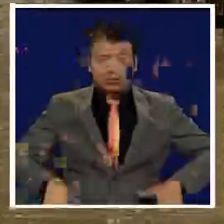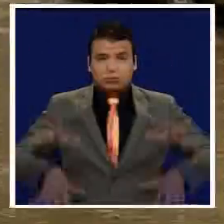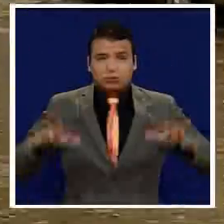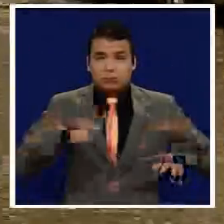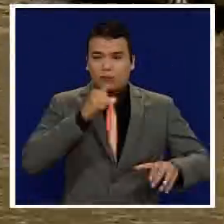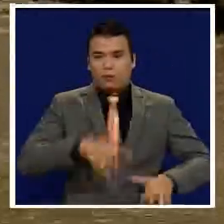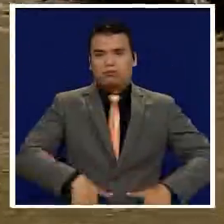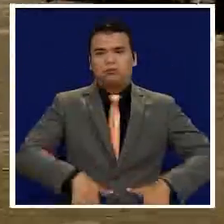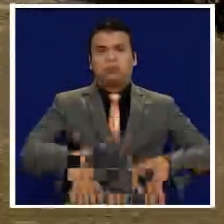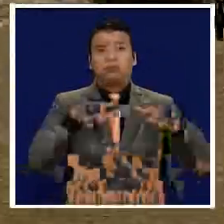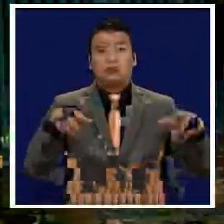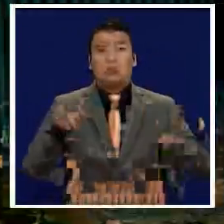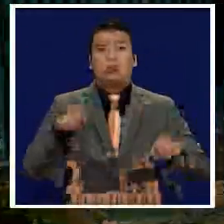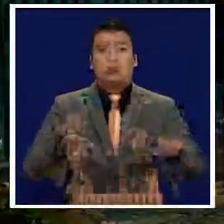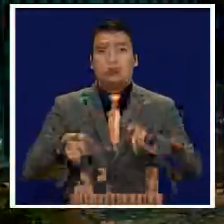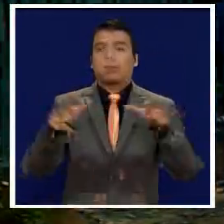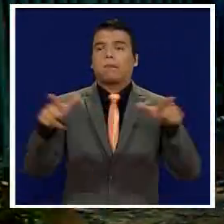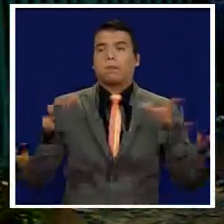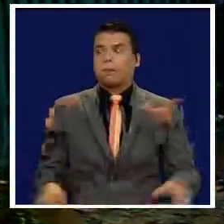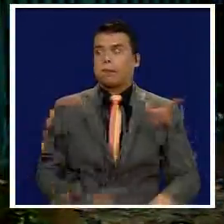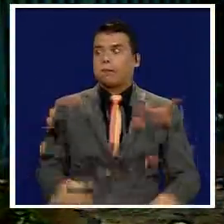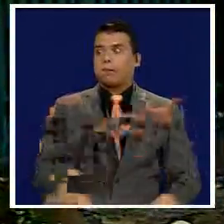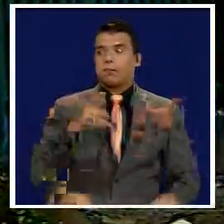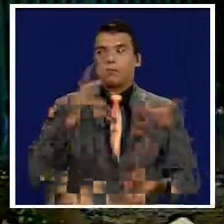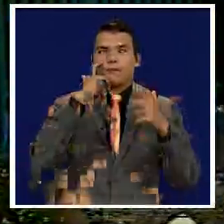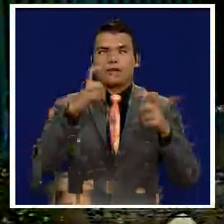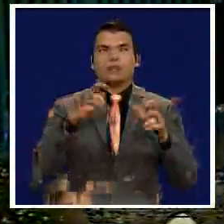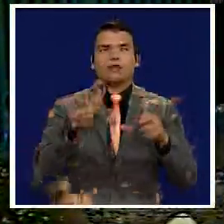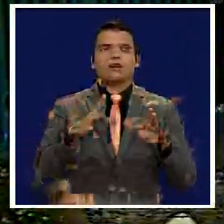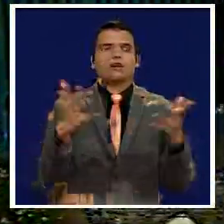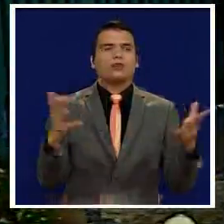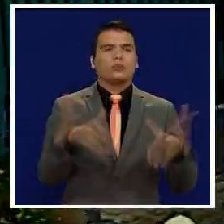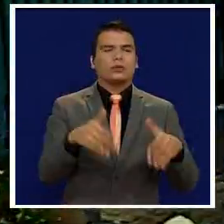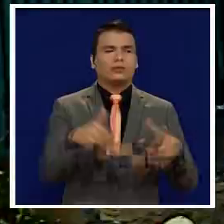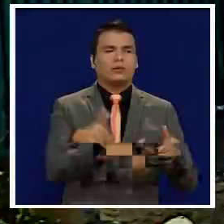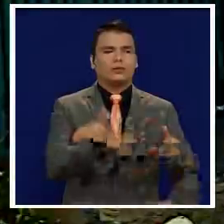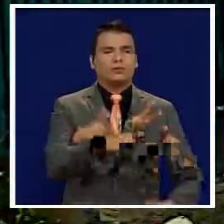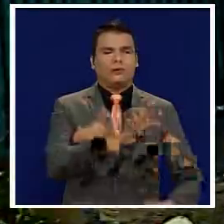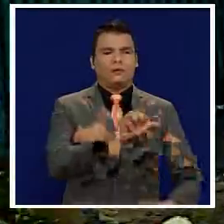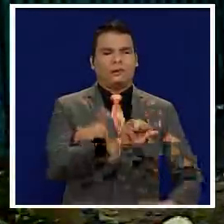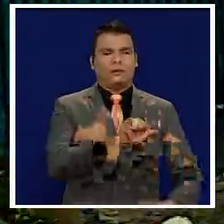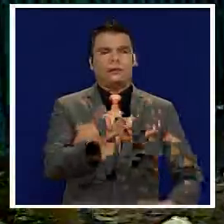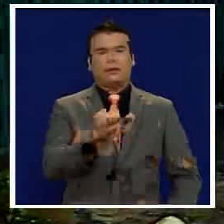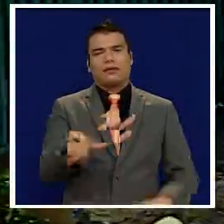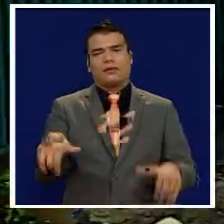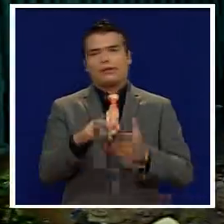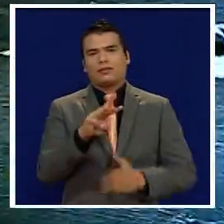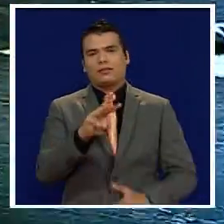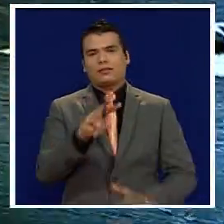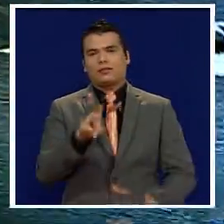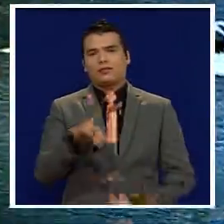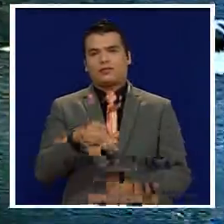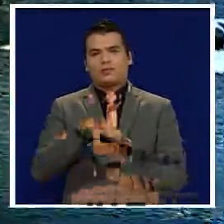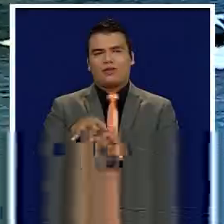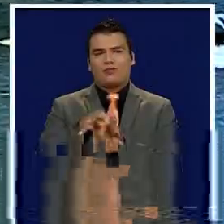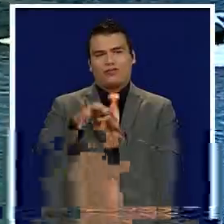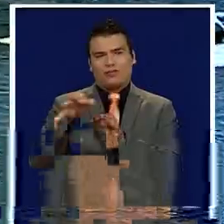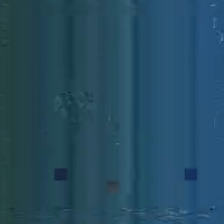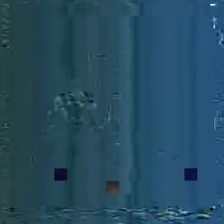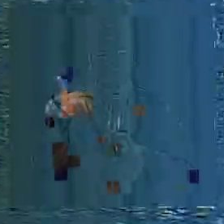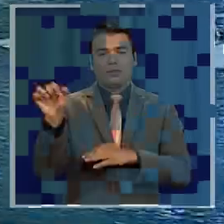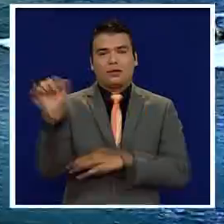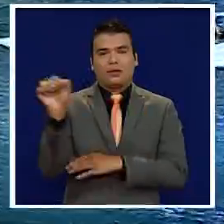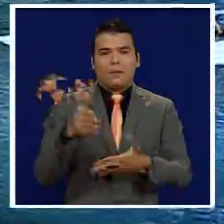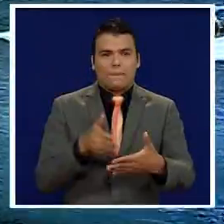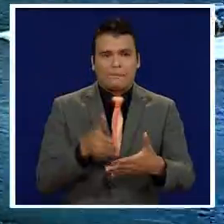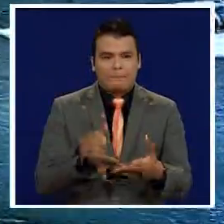inundaciones en varios sectores de la ciudad. Los hechos más graves se registraron en la carrera octava A, calle 32 del barrio municipal, donde un vehículo quedó